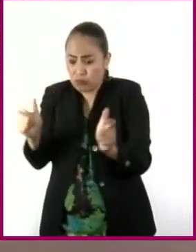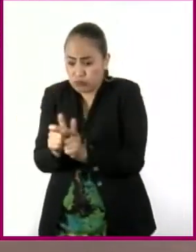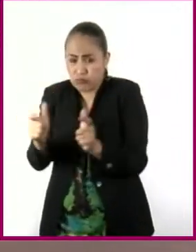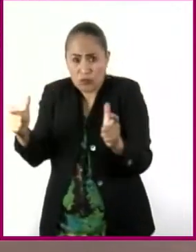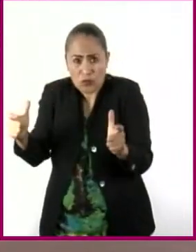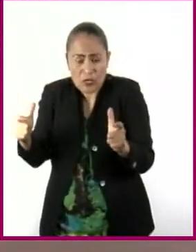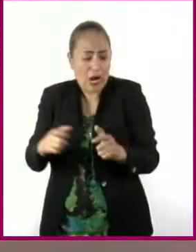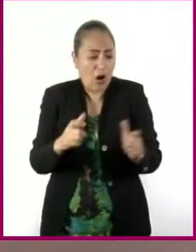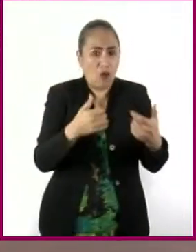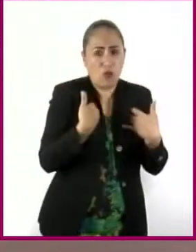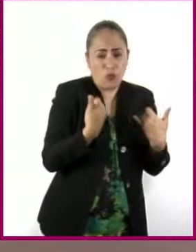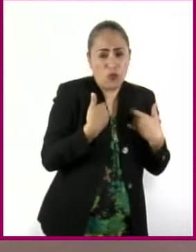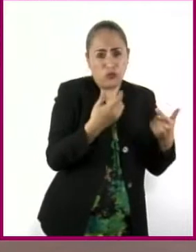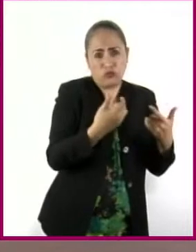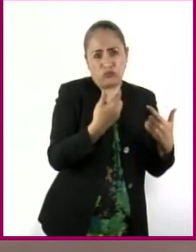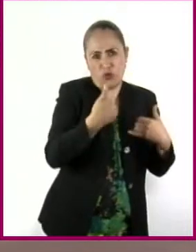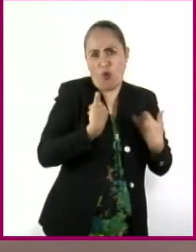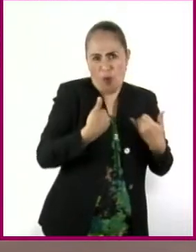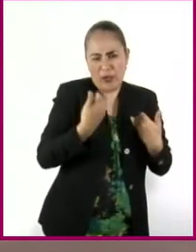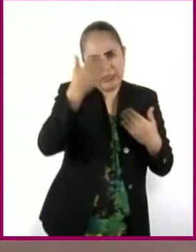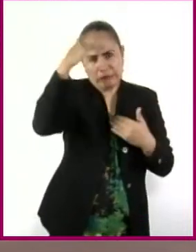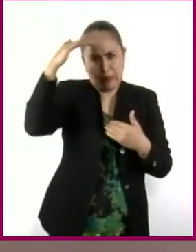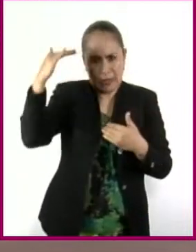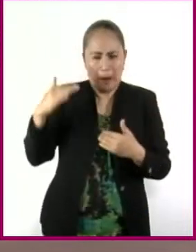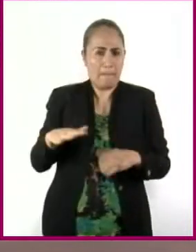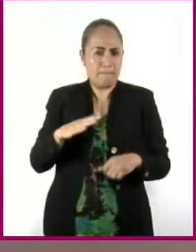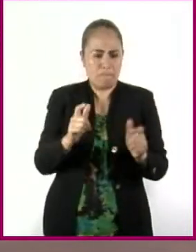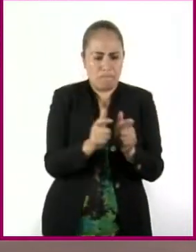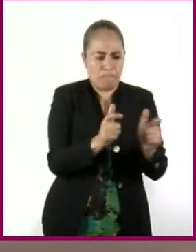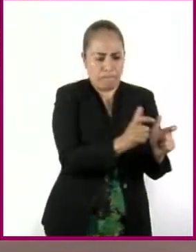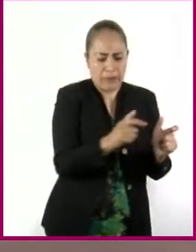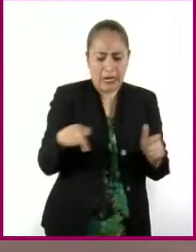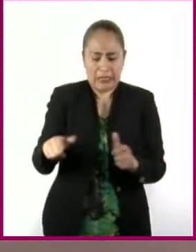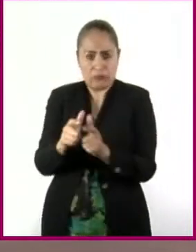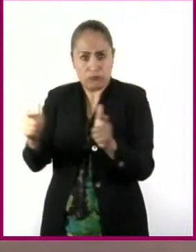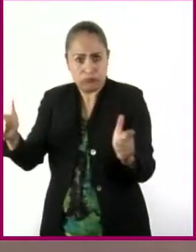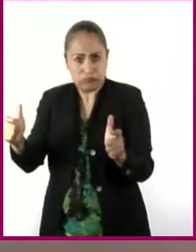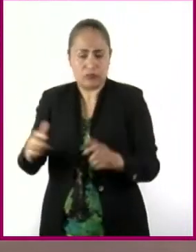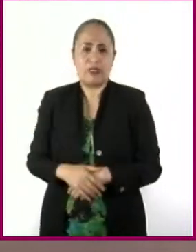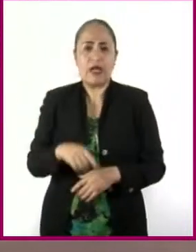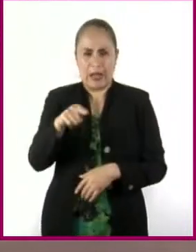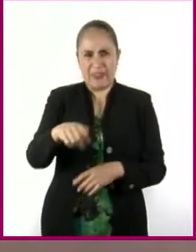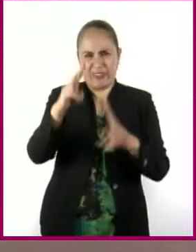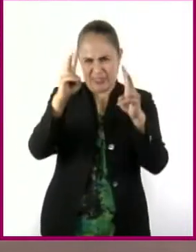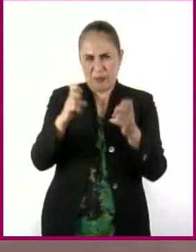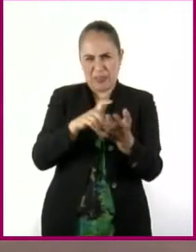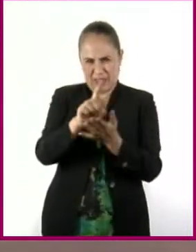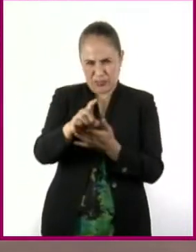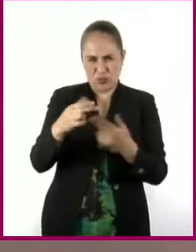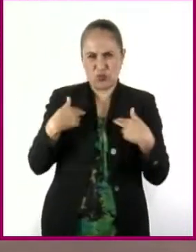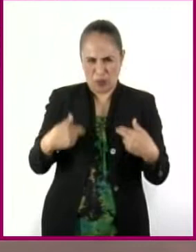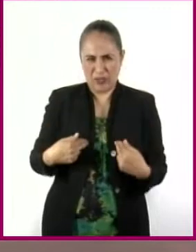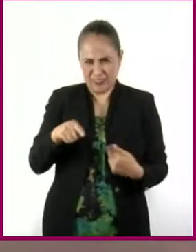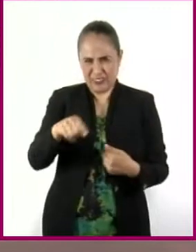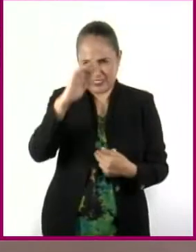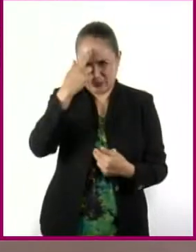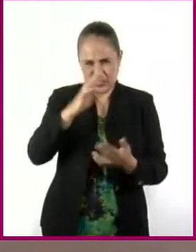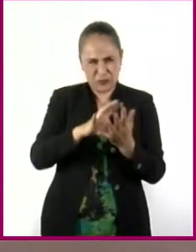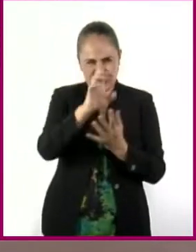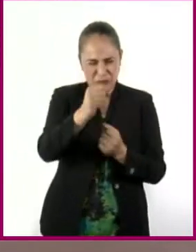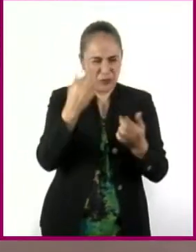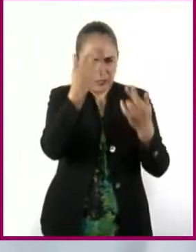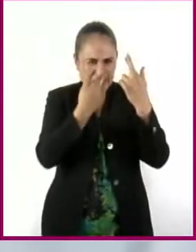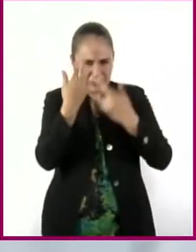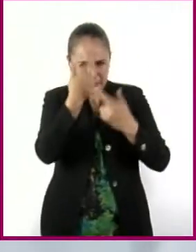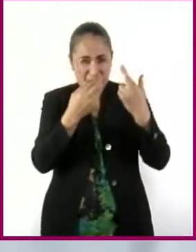edades. Pues, según lo que leo, este es un tema de derechos humanos. ¿Recuerdas cuando revisamos la Constitución?